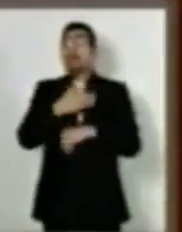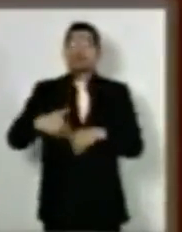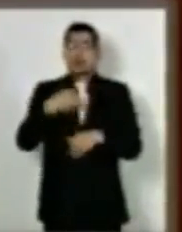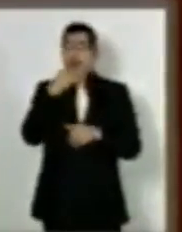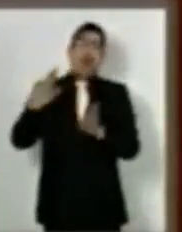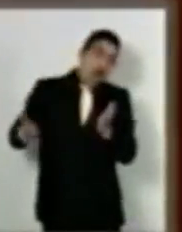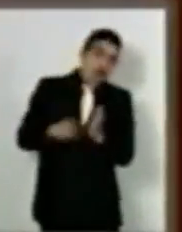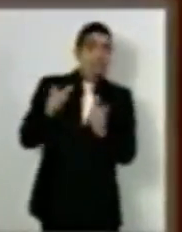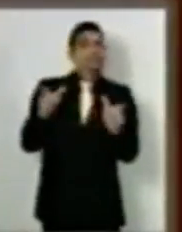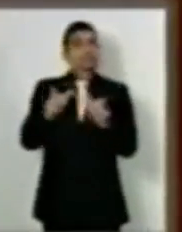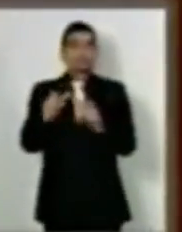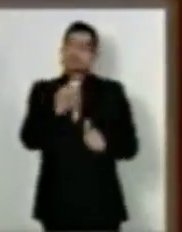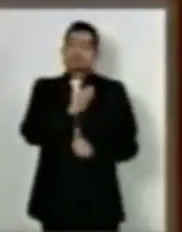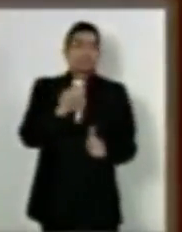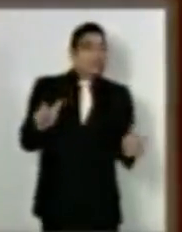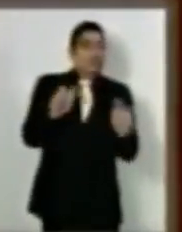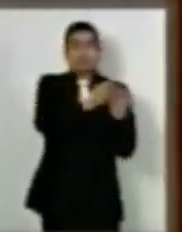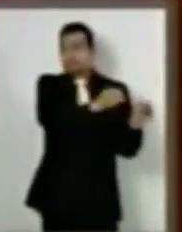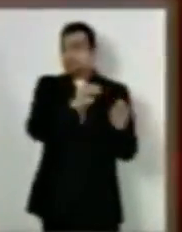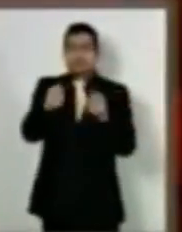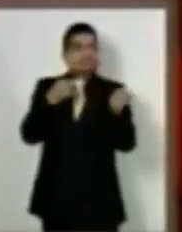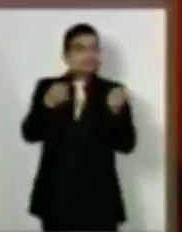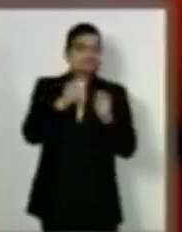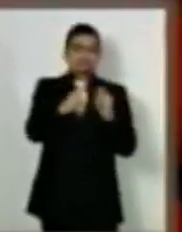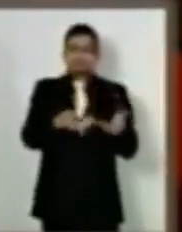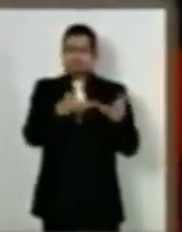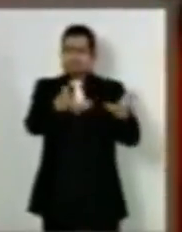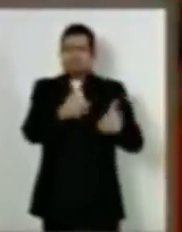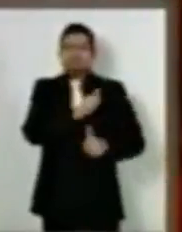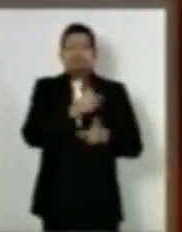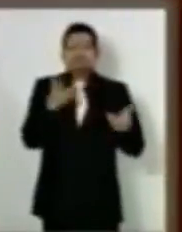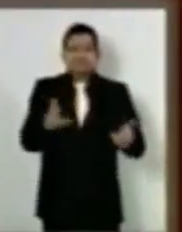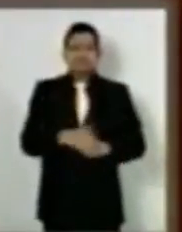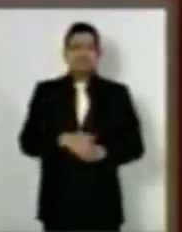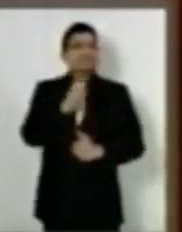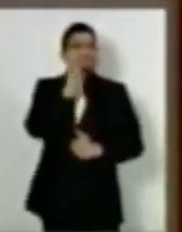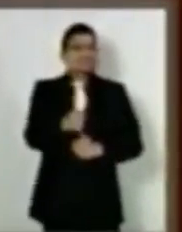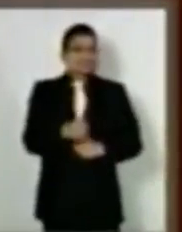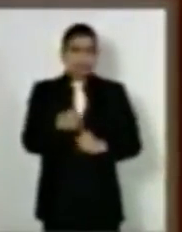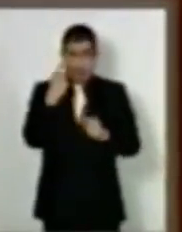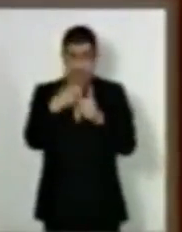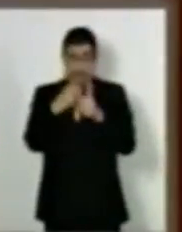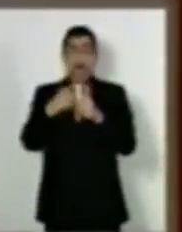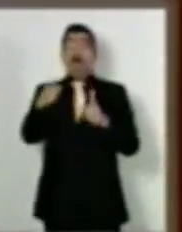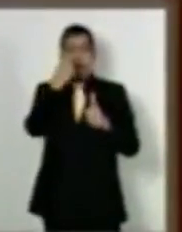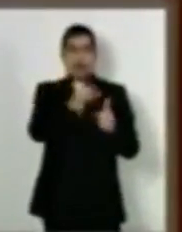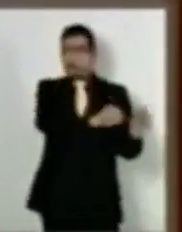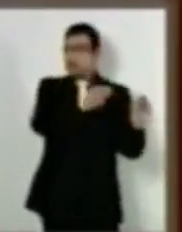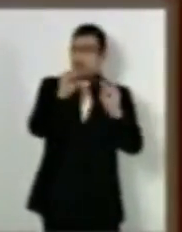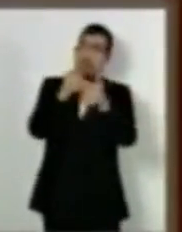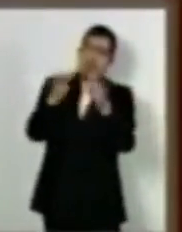plantea regular el quehacer de las Fuerzas Armadas. Es decir, primero prometen que regresarán a